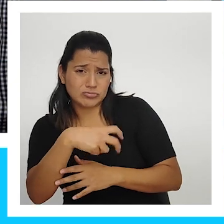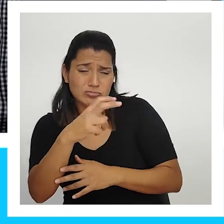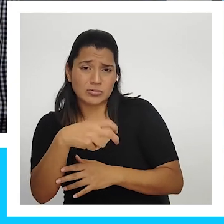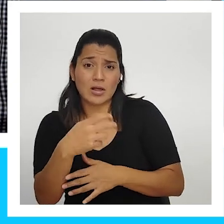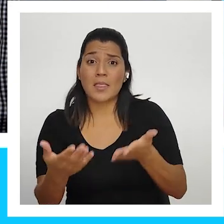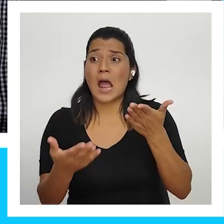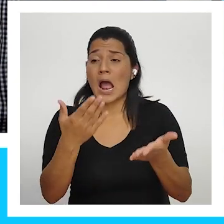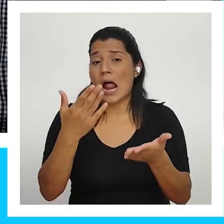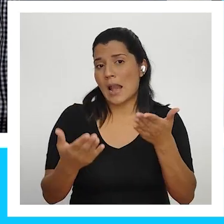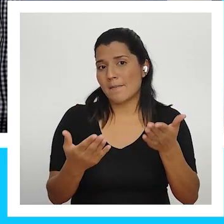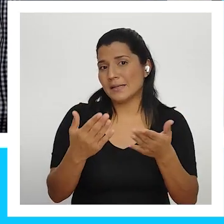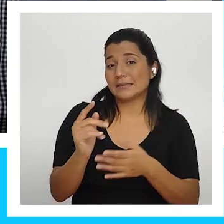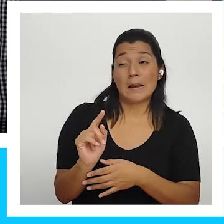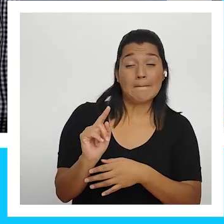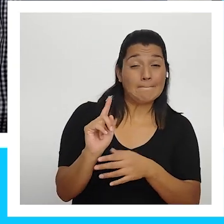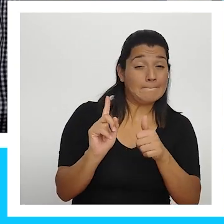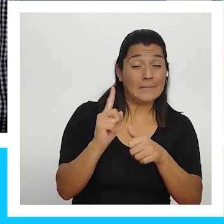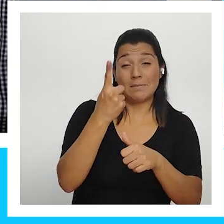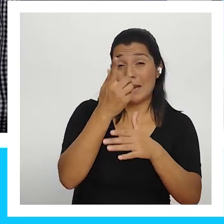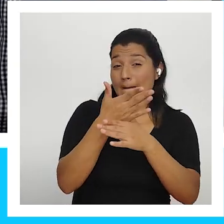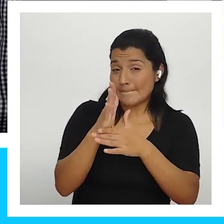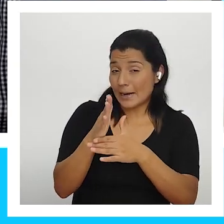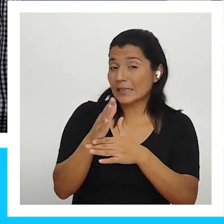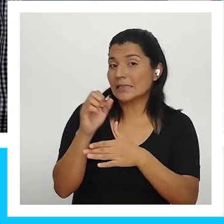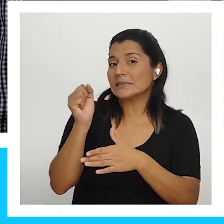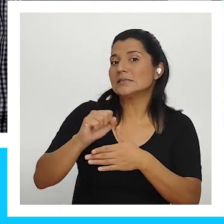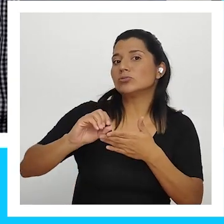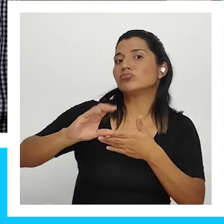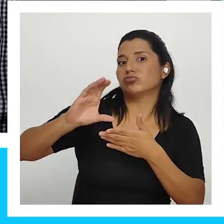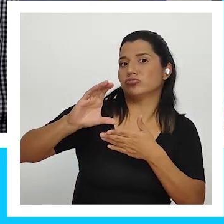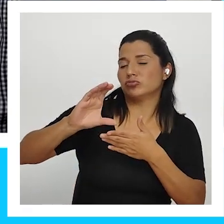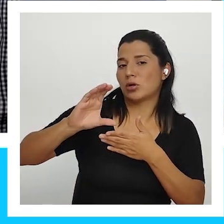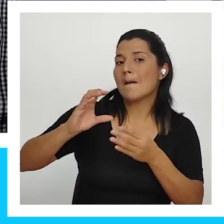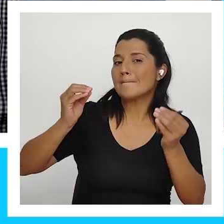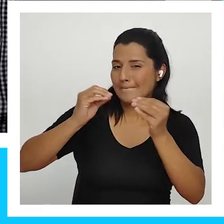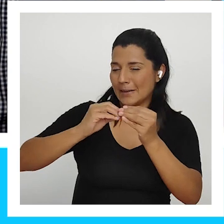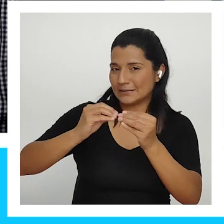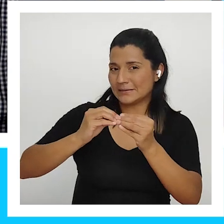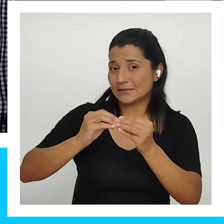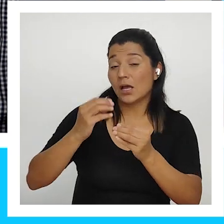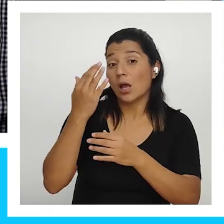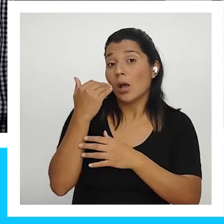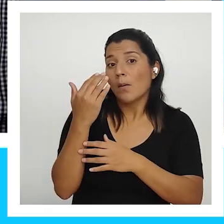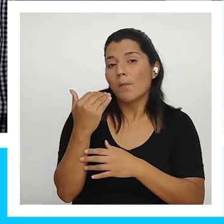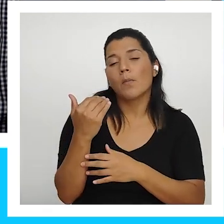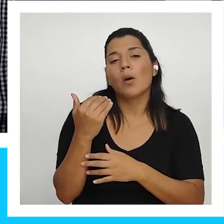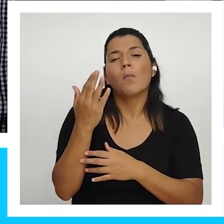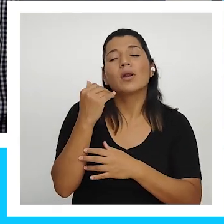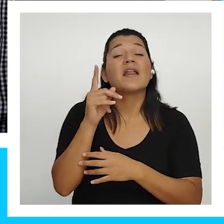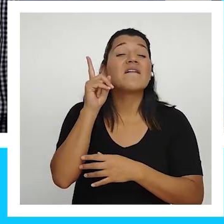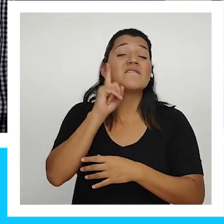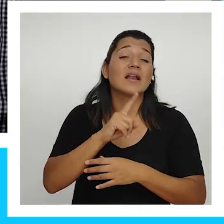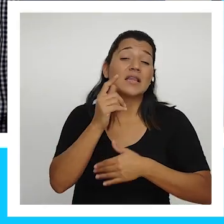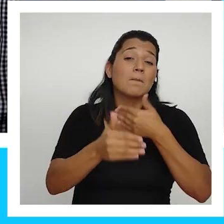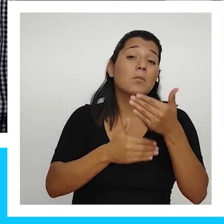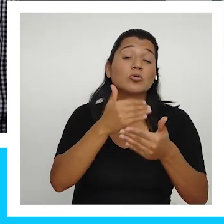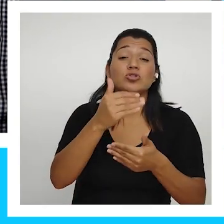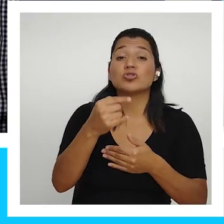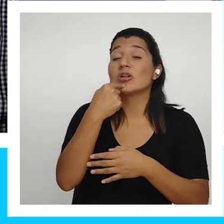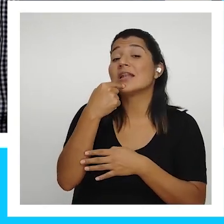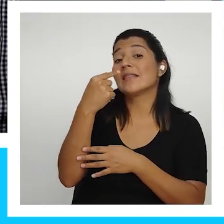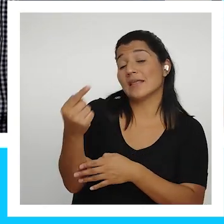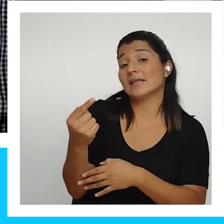piden el monto total, 3.000 dólares, no, sino que paulatinamente van a ir pidiéndole dinero por diferentes circunstancias que según